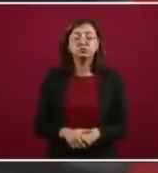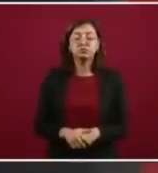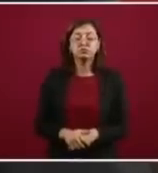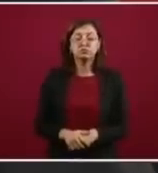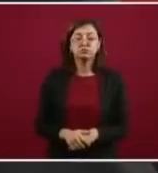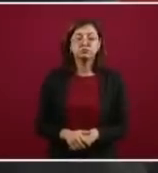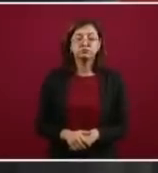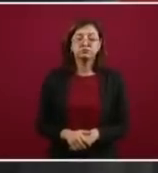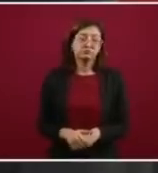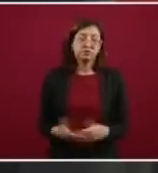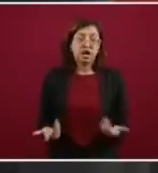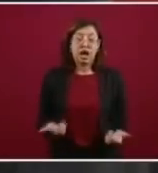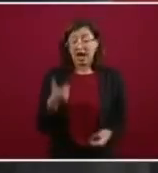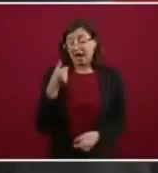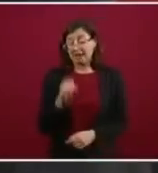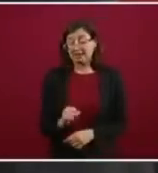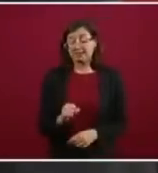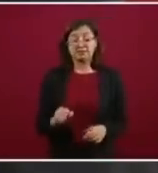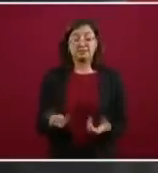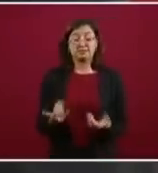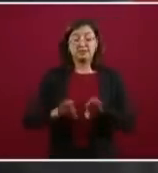porque esa es la democracia.